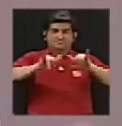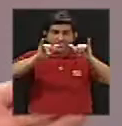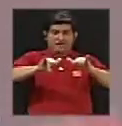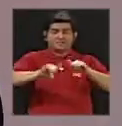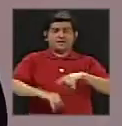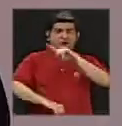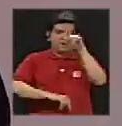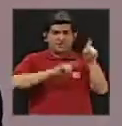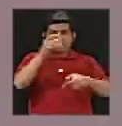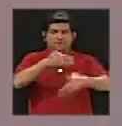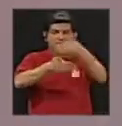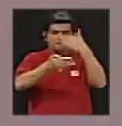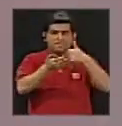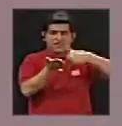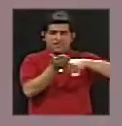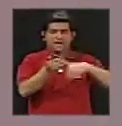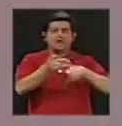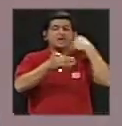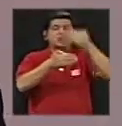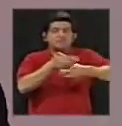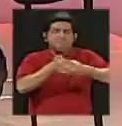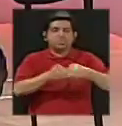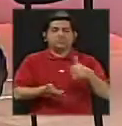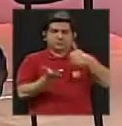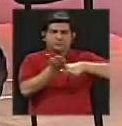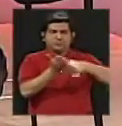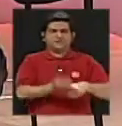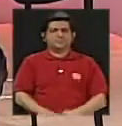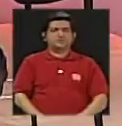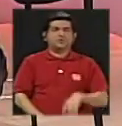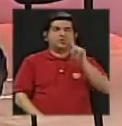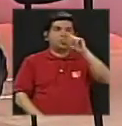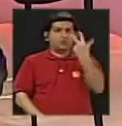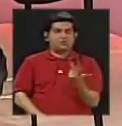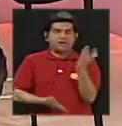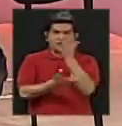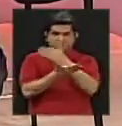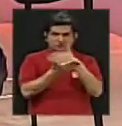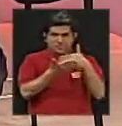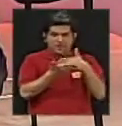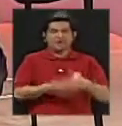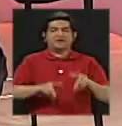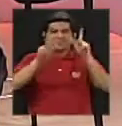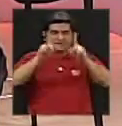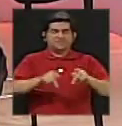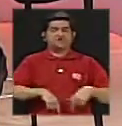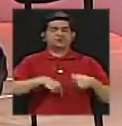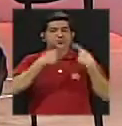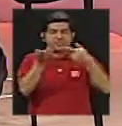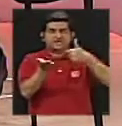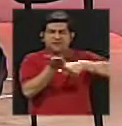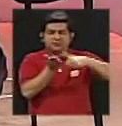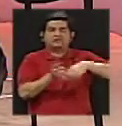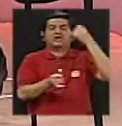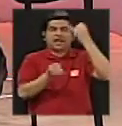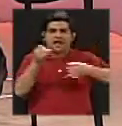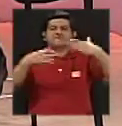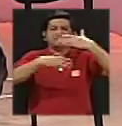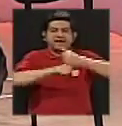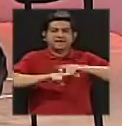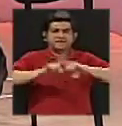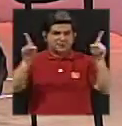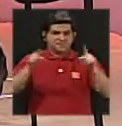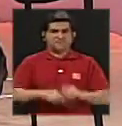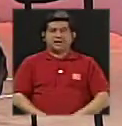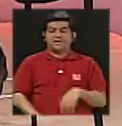la encuesta preelectoral, con la postelectoral. Había alrededor de un tercio de las personas que pensaban ir a votar, votaron finalmente, pero que